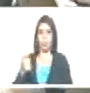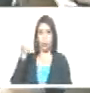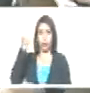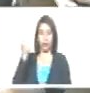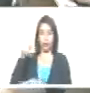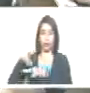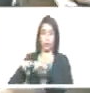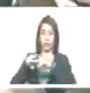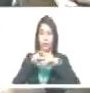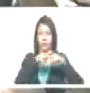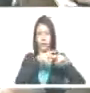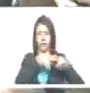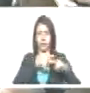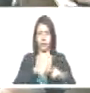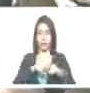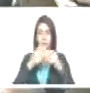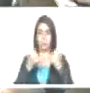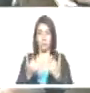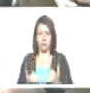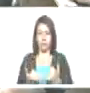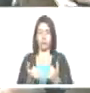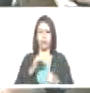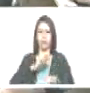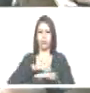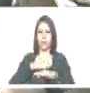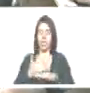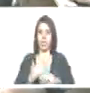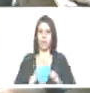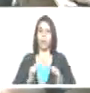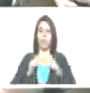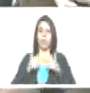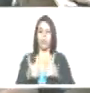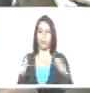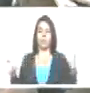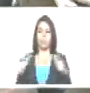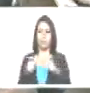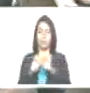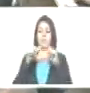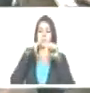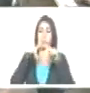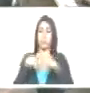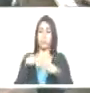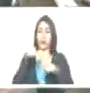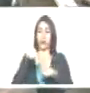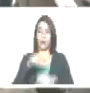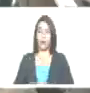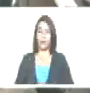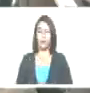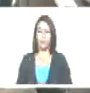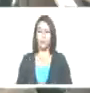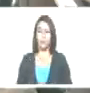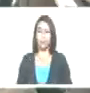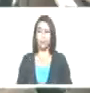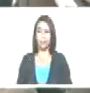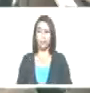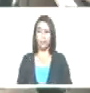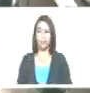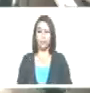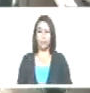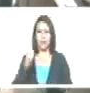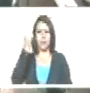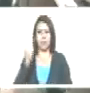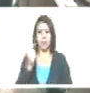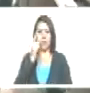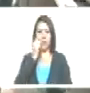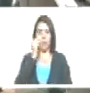ley a los efectos de dar inicio a la sesión ordinaria del día de hoy. Diputadas y diputados de Venezuela,